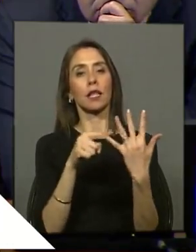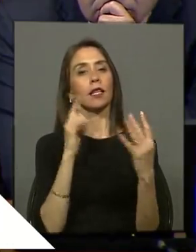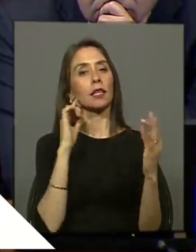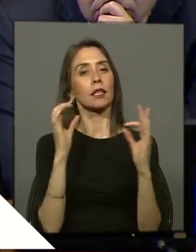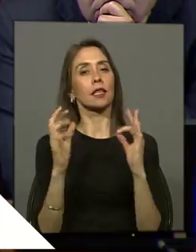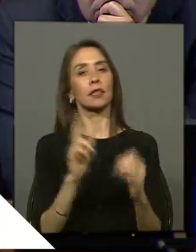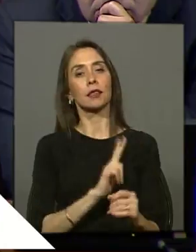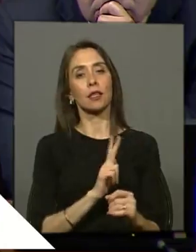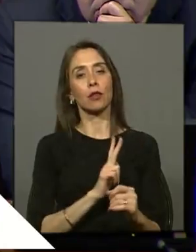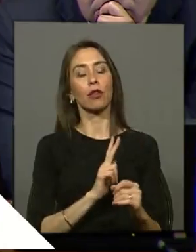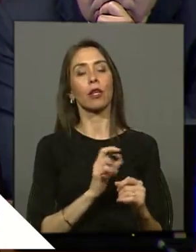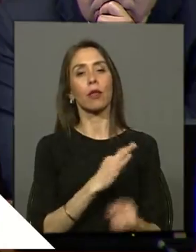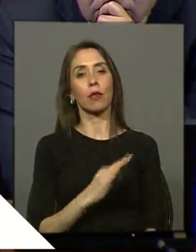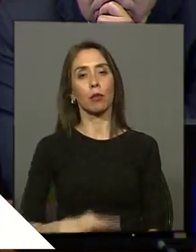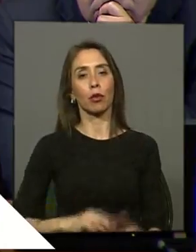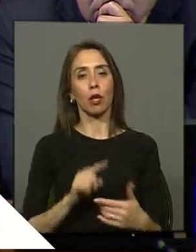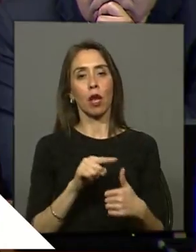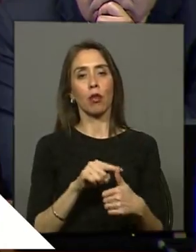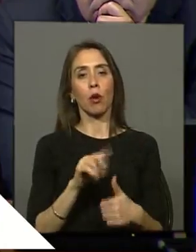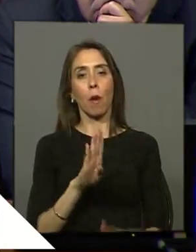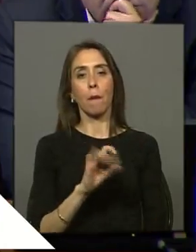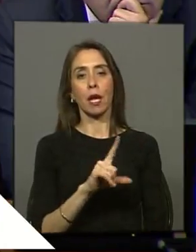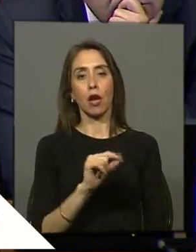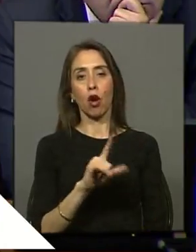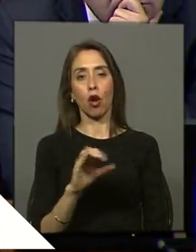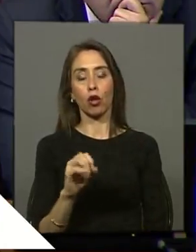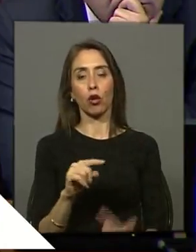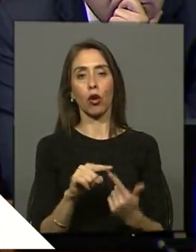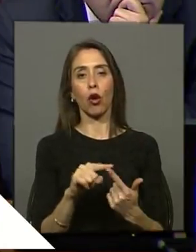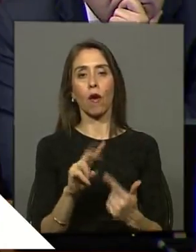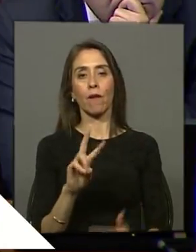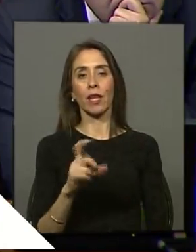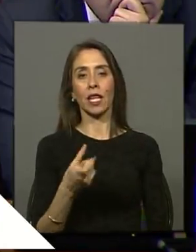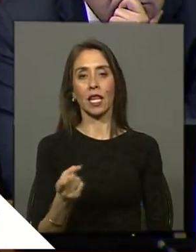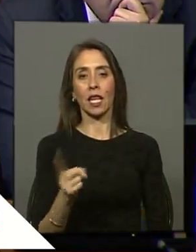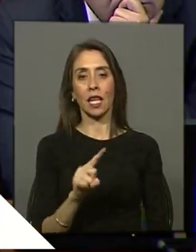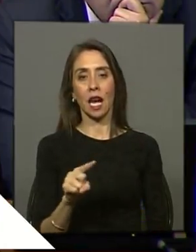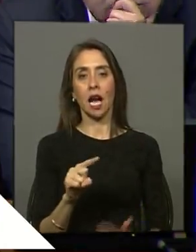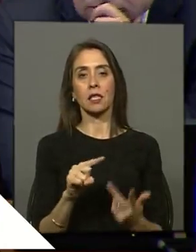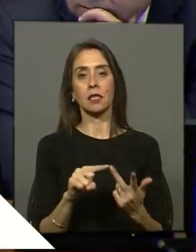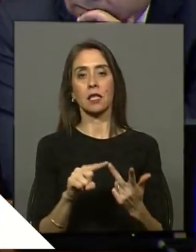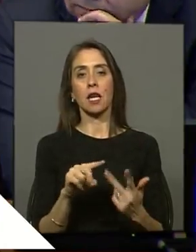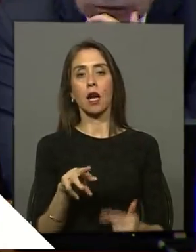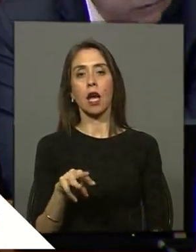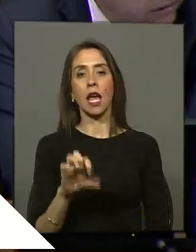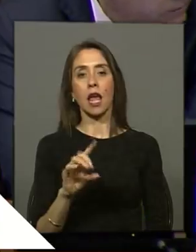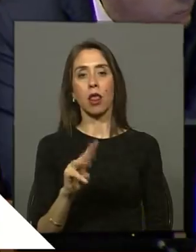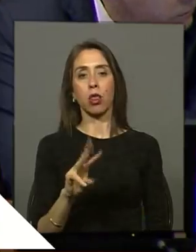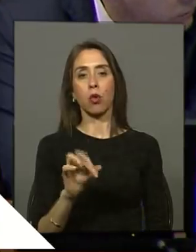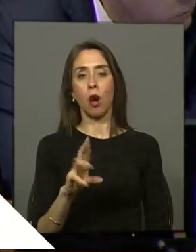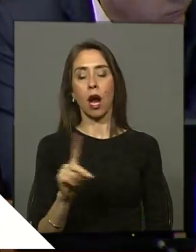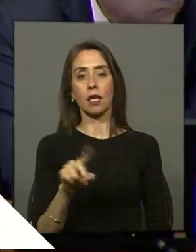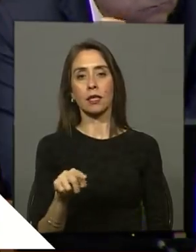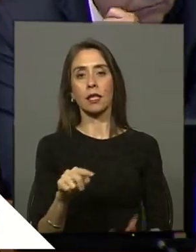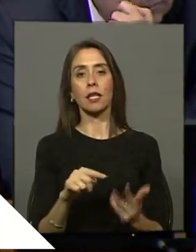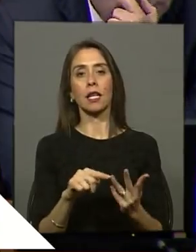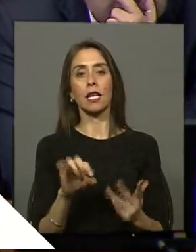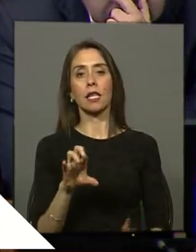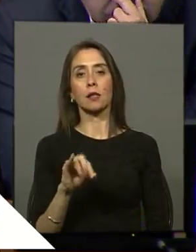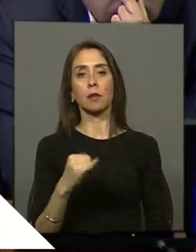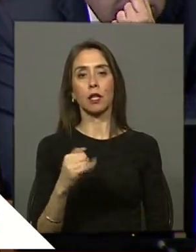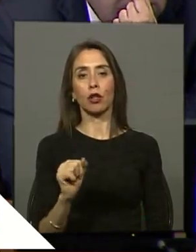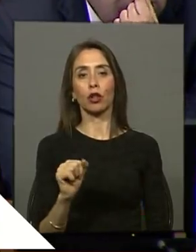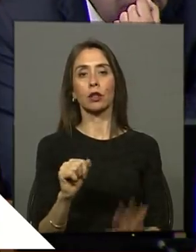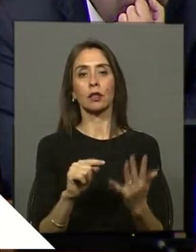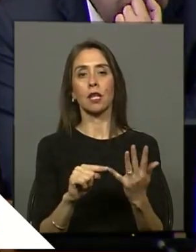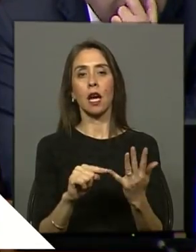diputados don Jaime Belolio don Mario Venegas don José Manuel Edwards don Fidel Espinosa